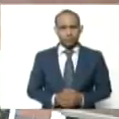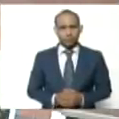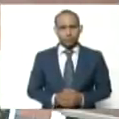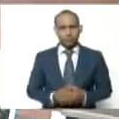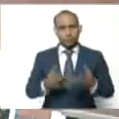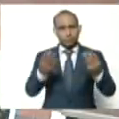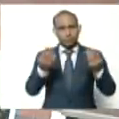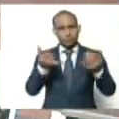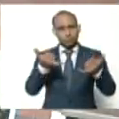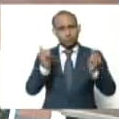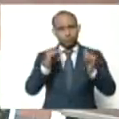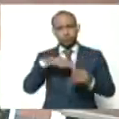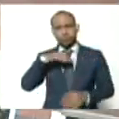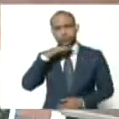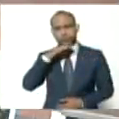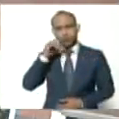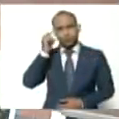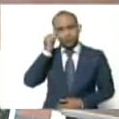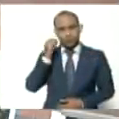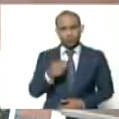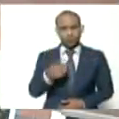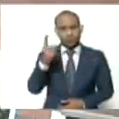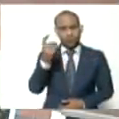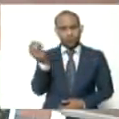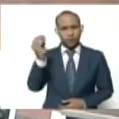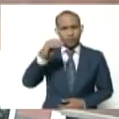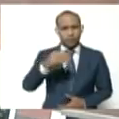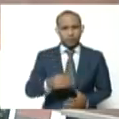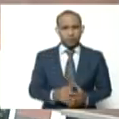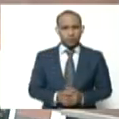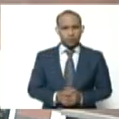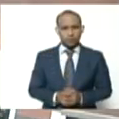bastante mujer, debe haber más.